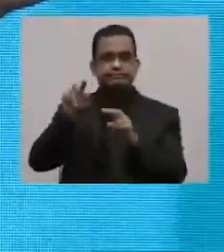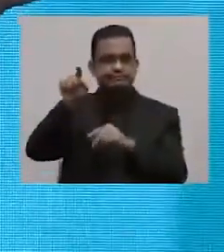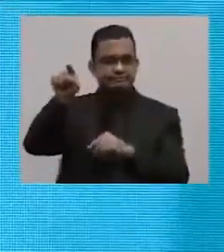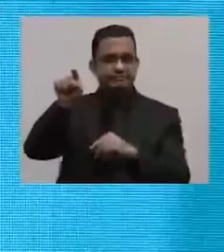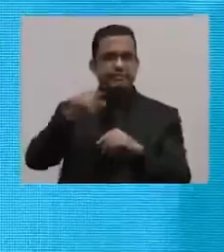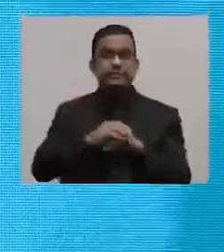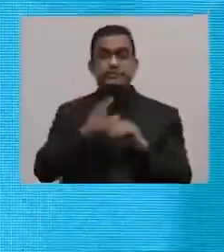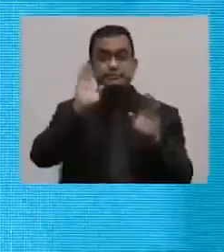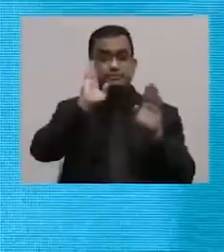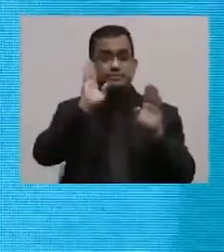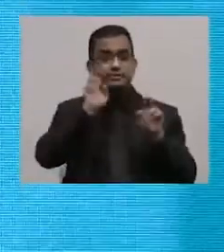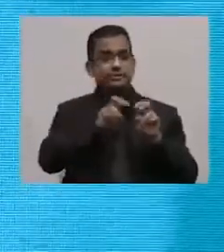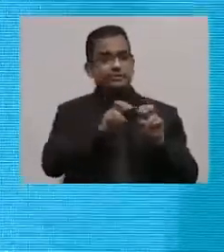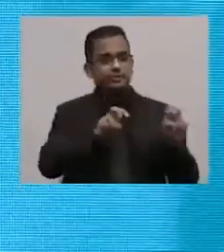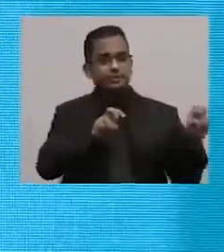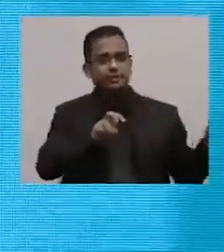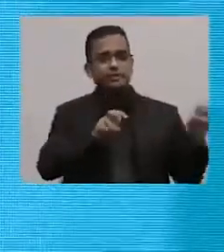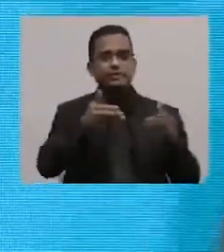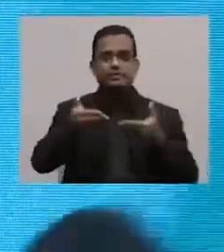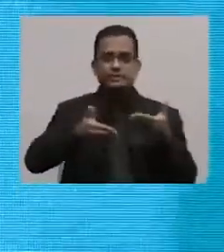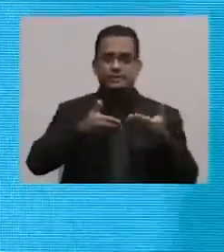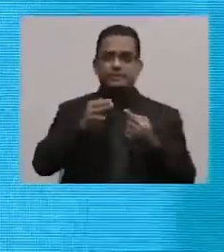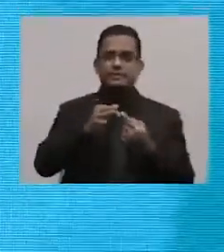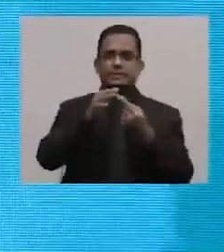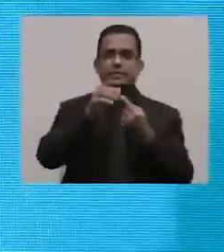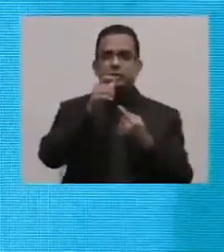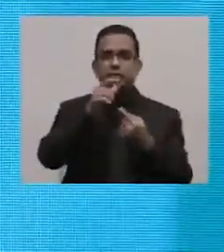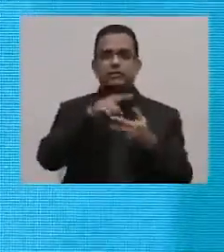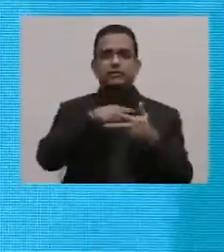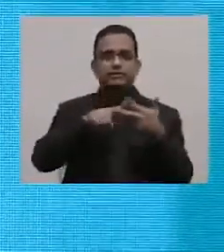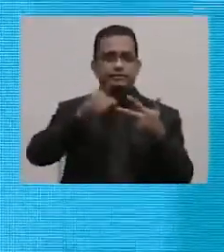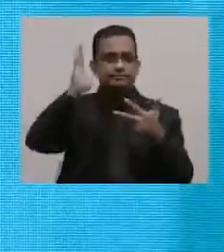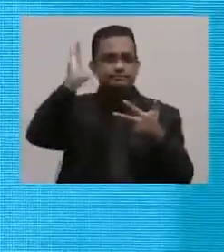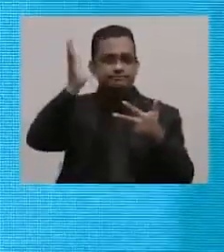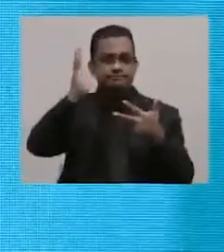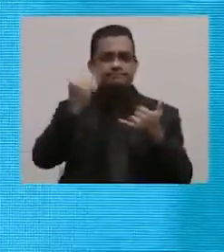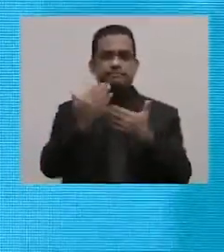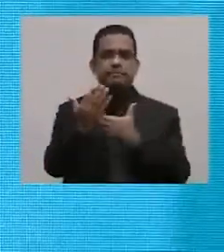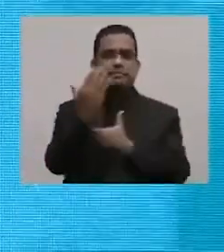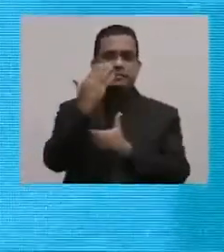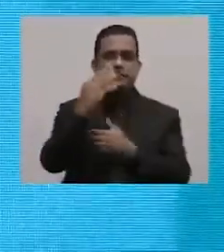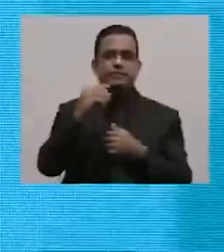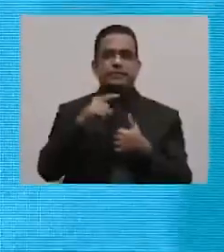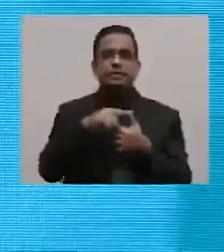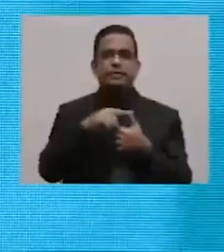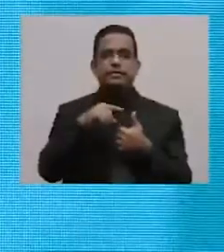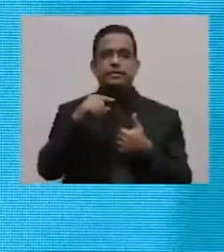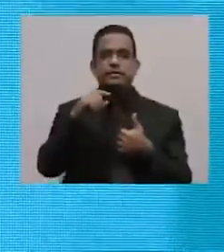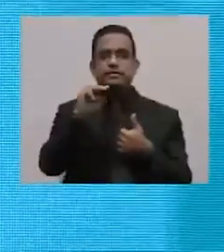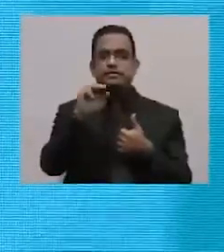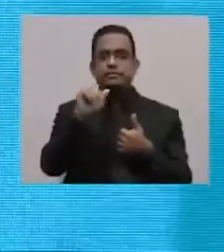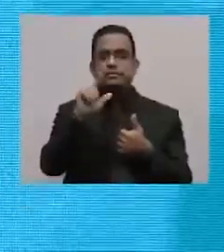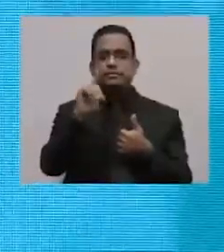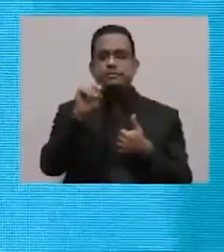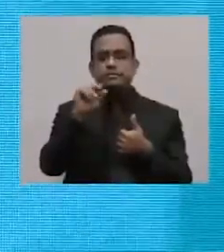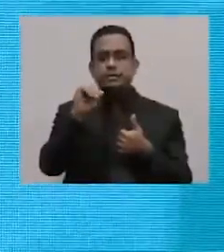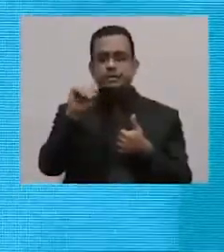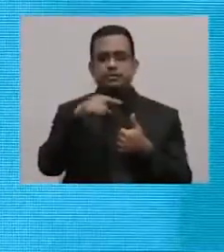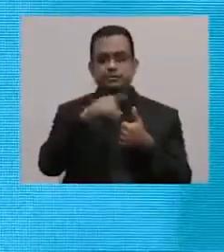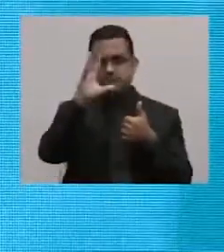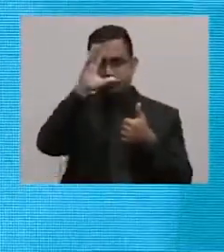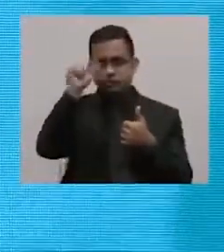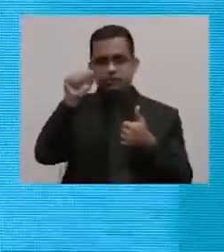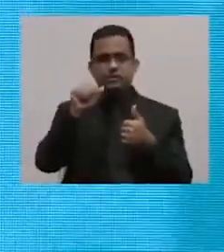permito saludar a nuestros honorables invitados, a nuestros panelistas de esta mañana, don Percio Maldonado, presidente de la